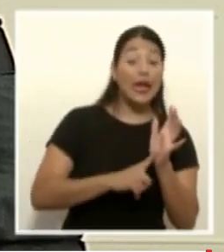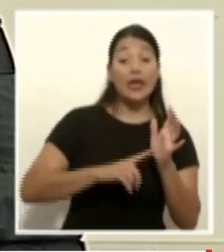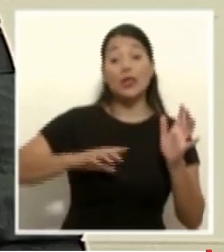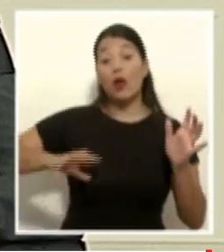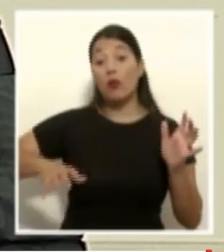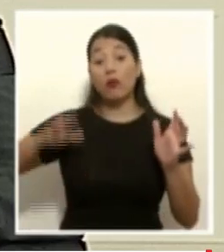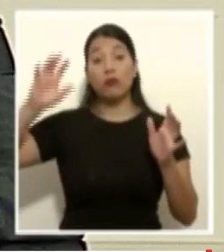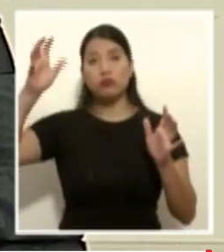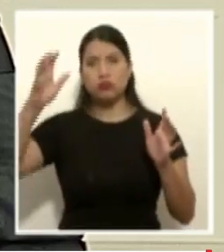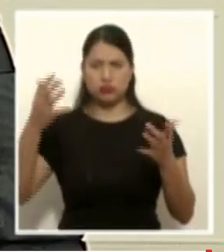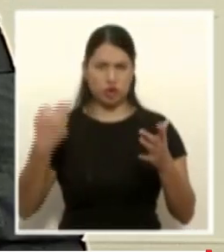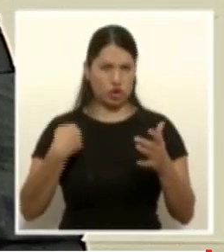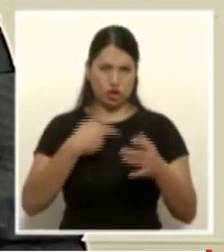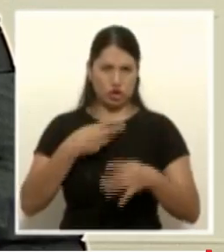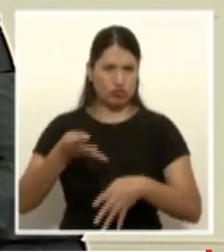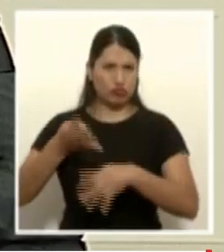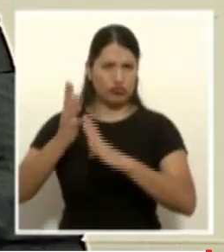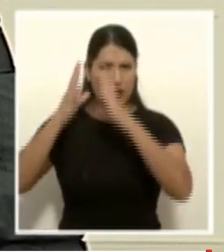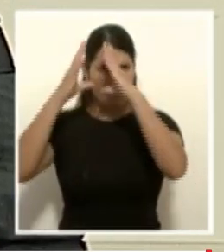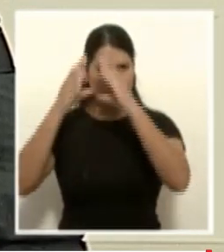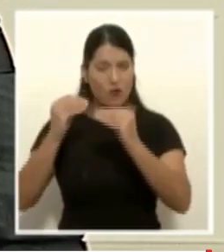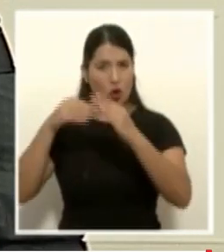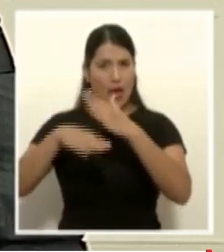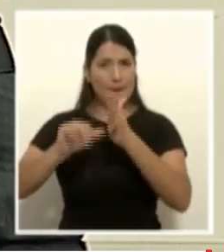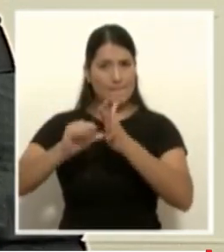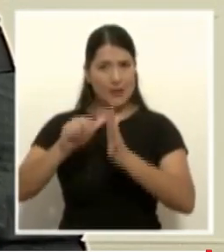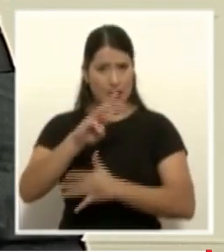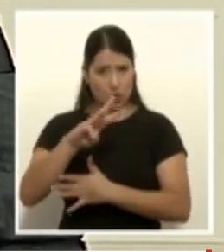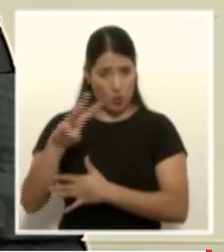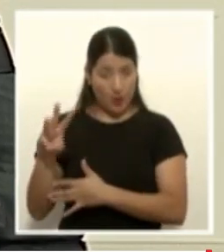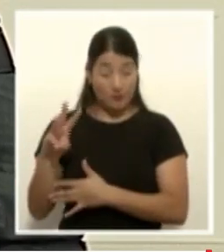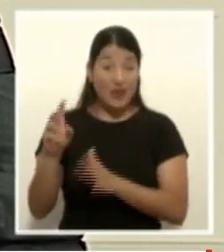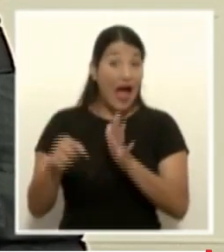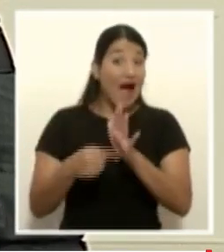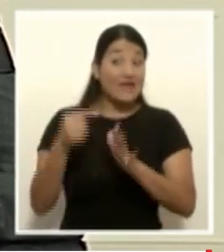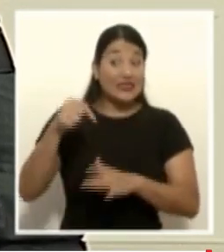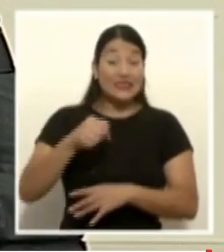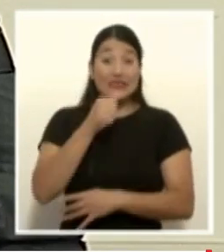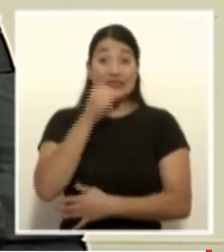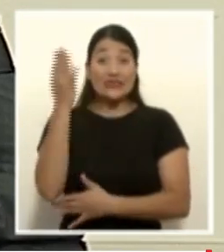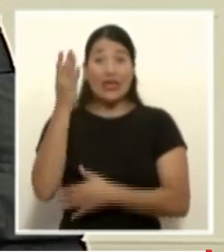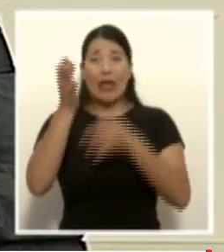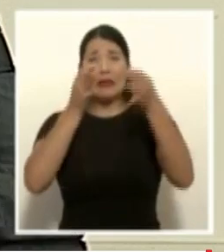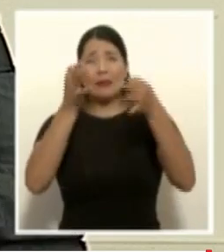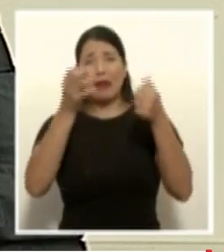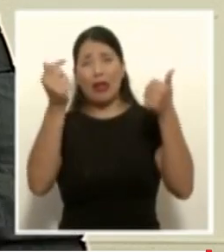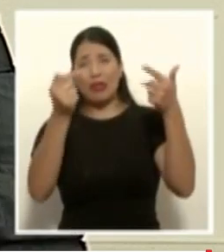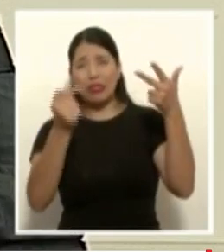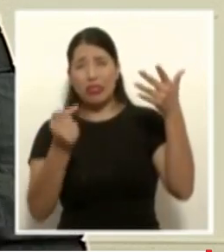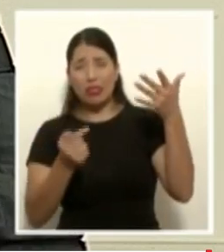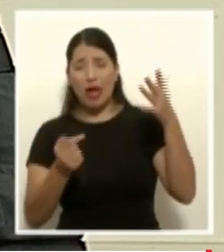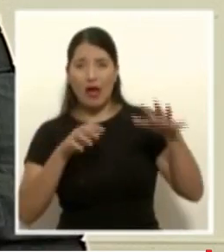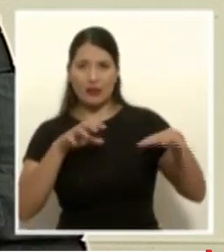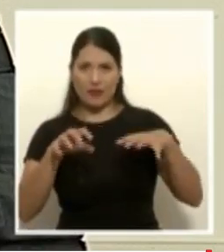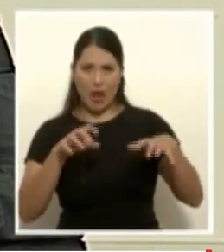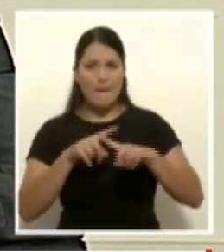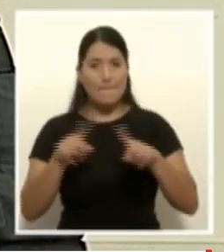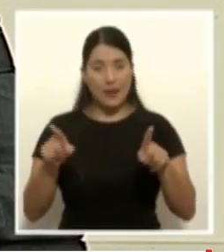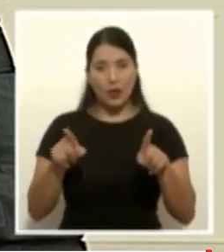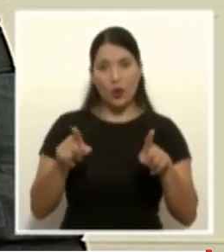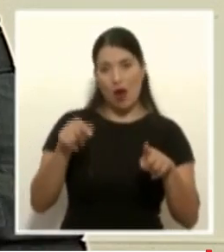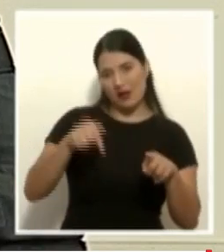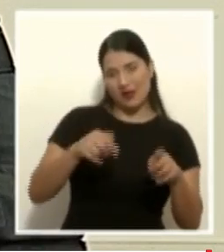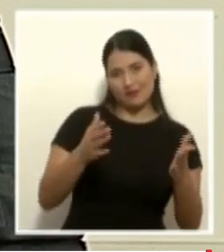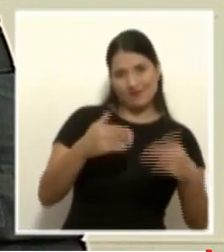invitamos a todos, porque es difícil a veces en una conferencia pues abarcar todas las actividades, pero ahí sí está en detalle qué es lo que puede y lo que es lo que